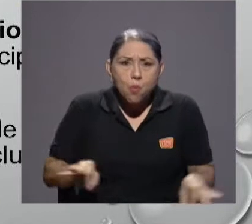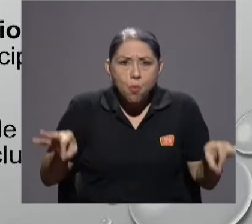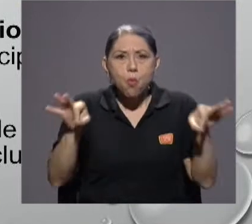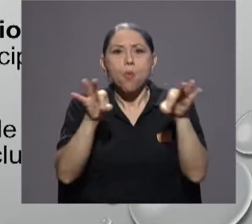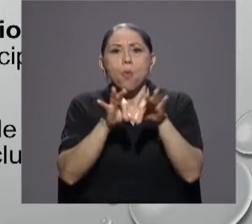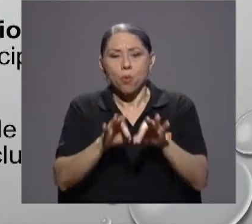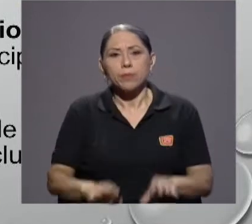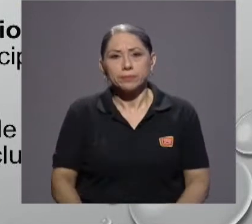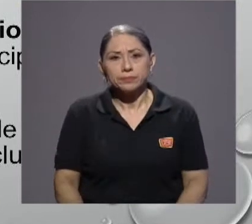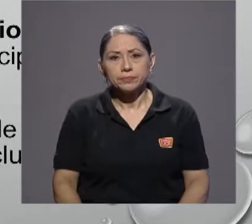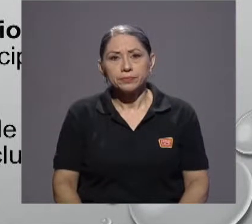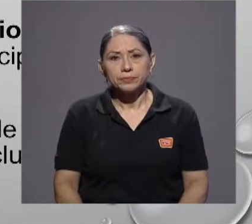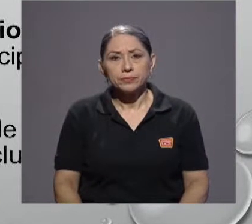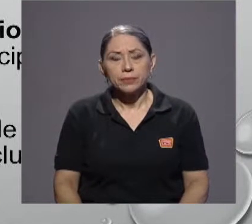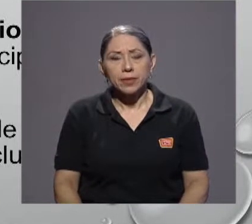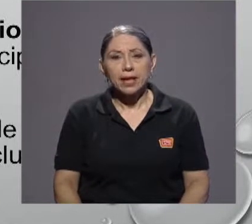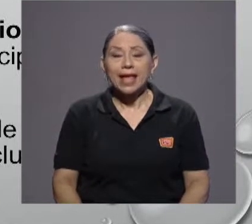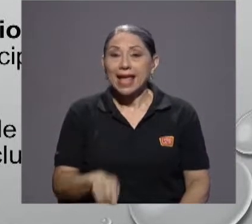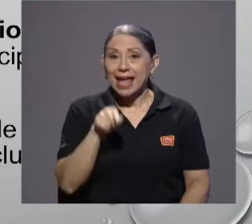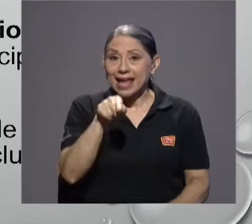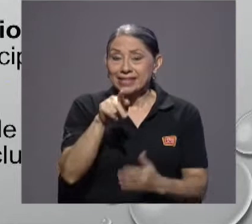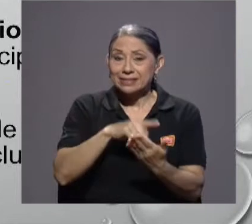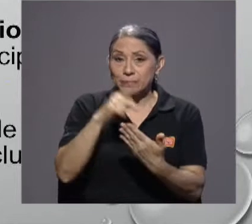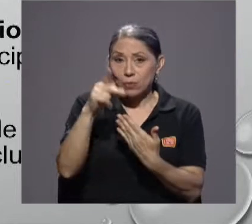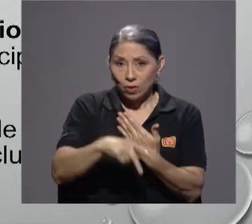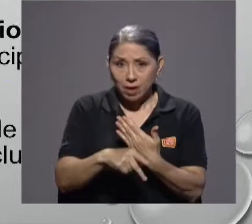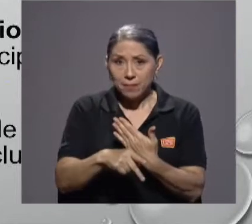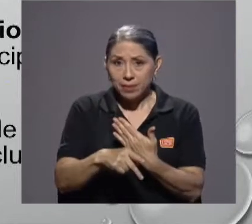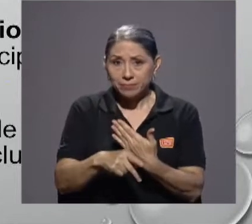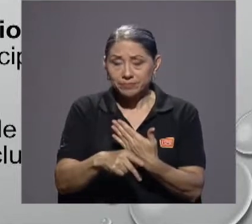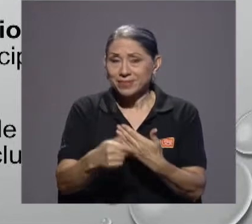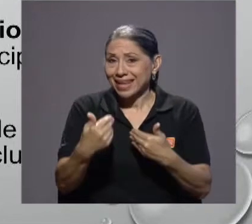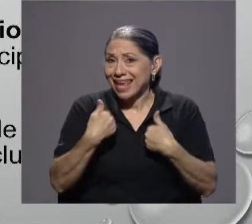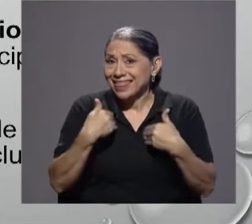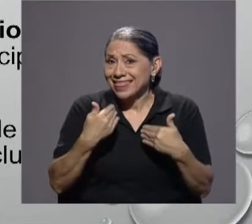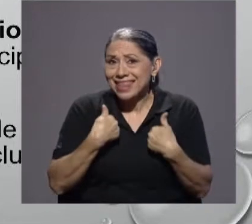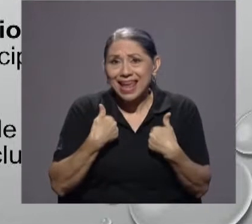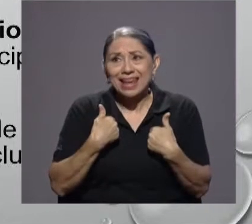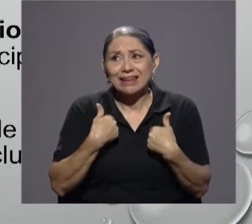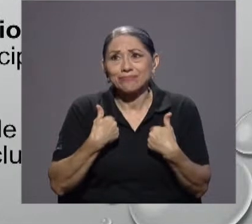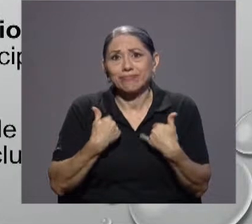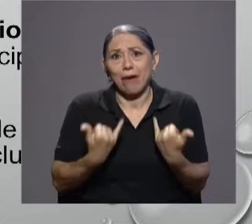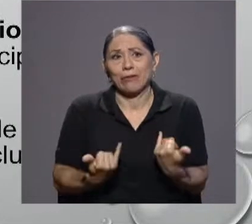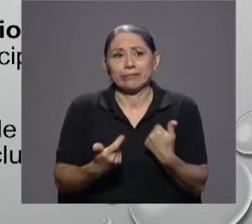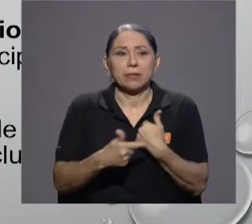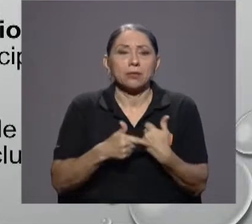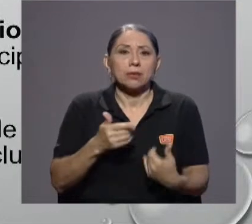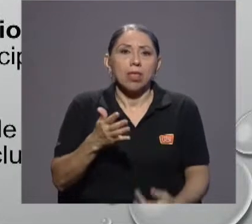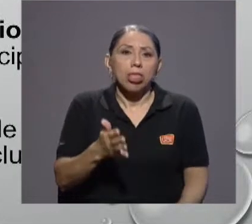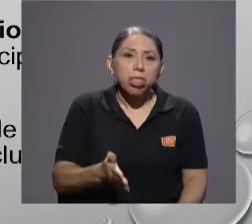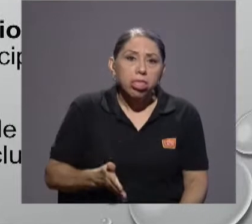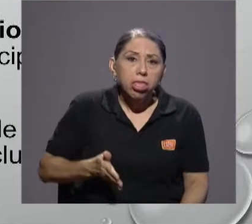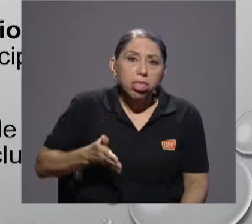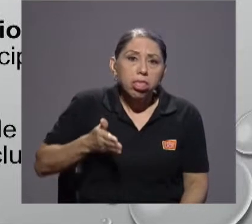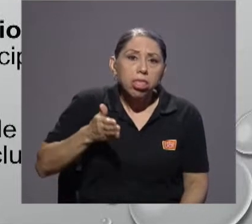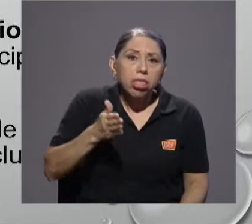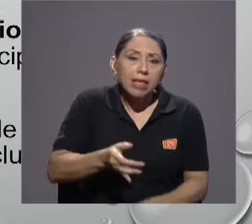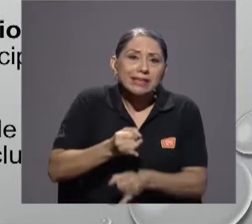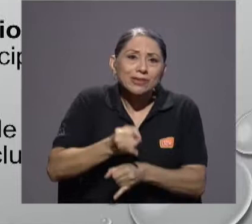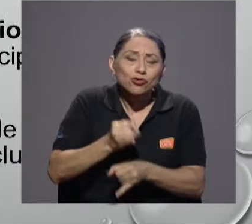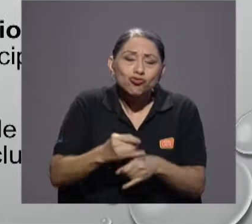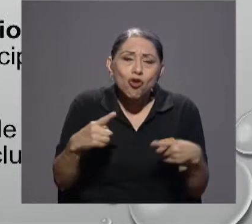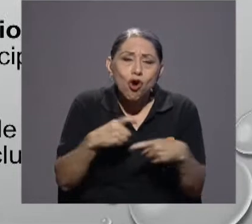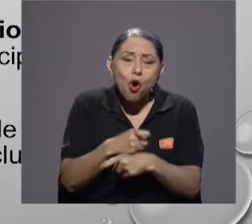importante. Entonces, ese programa que tiene toda una lentitud institucional muy complicada